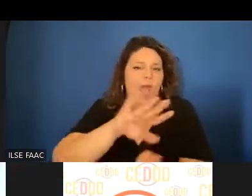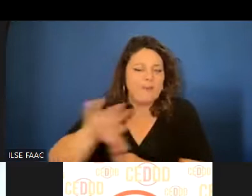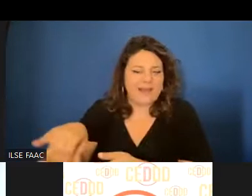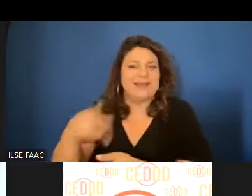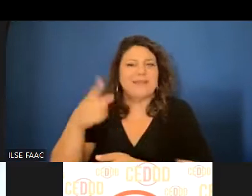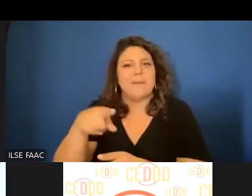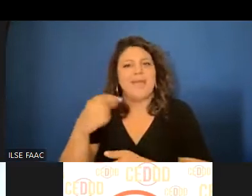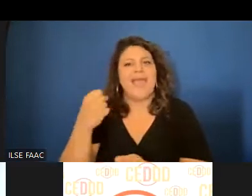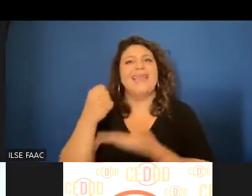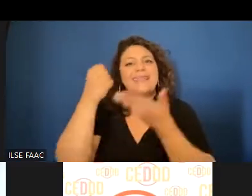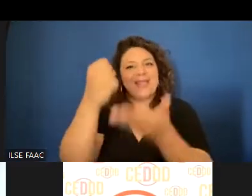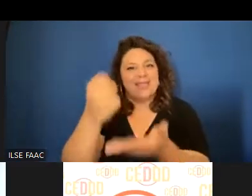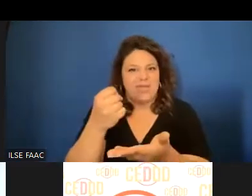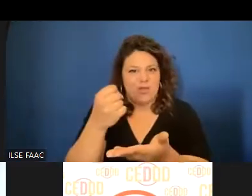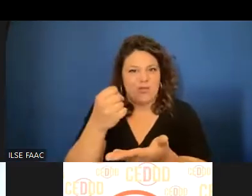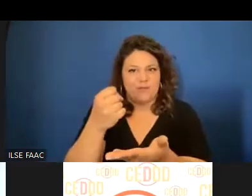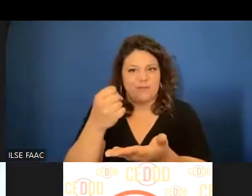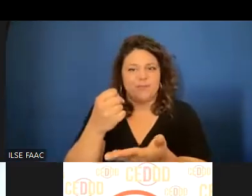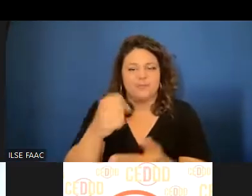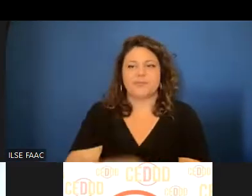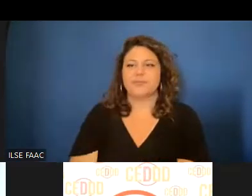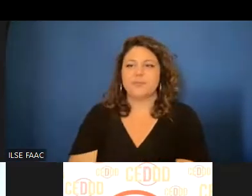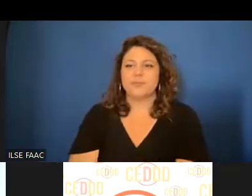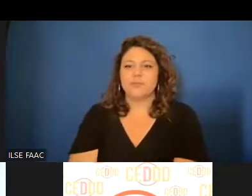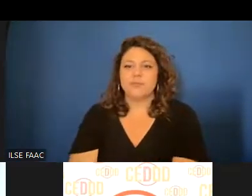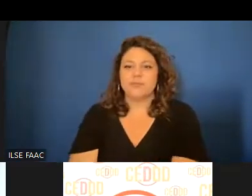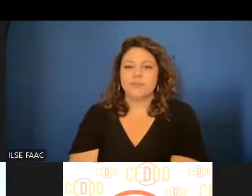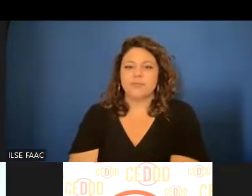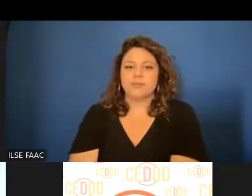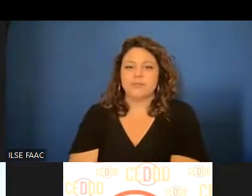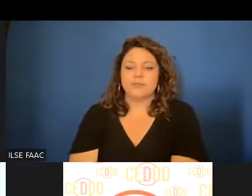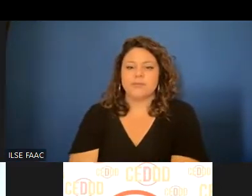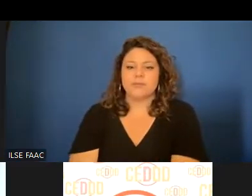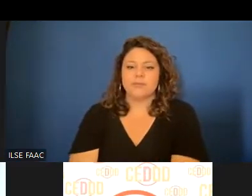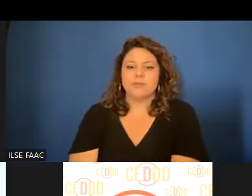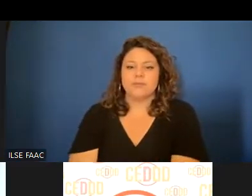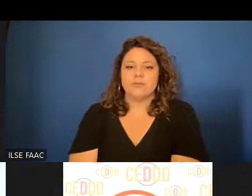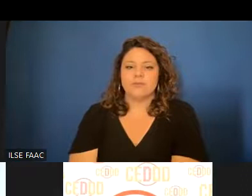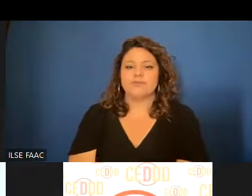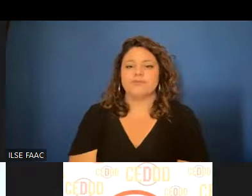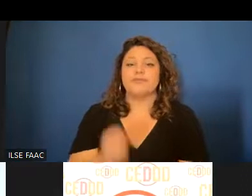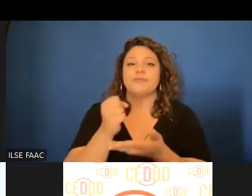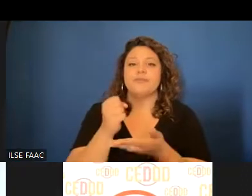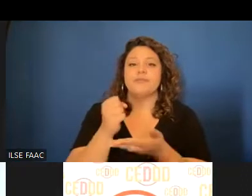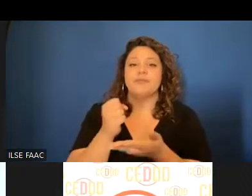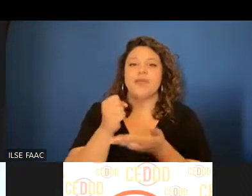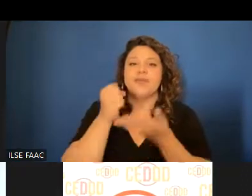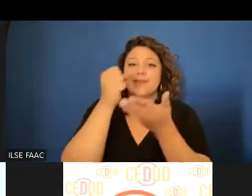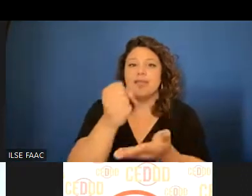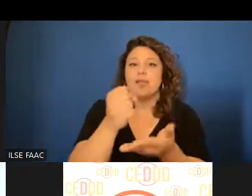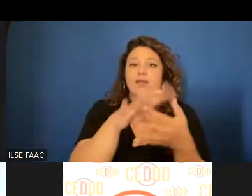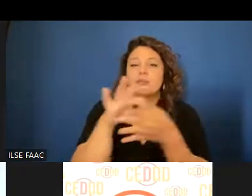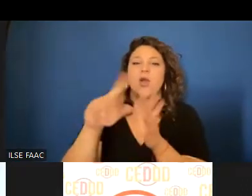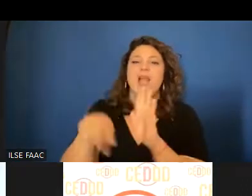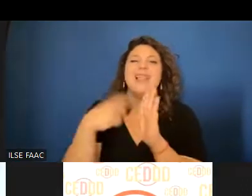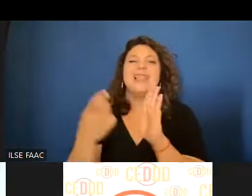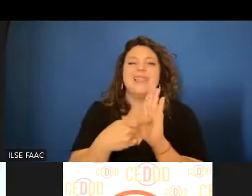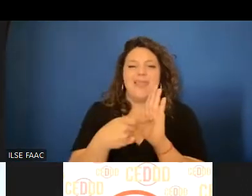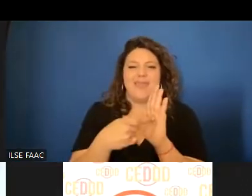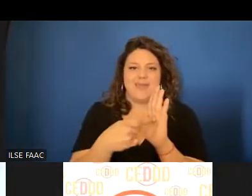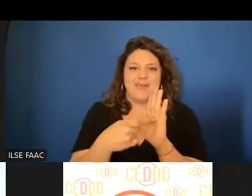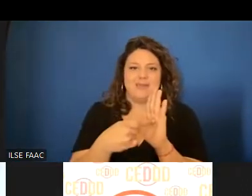incapacidad temporal, lo que sí viene siendo una baja laboral, ¿vale? Esto entiendo que viene por un proceso que ya se inició hace muchos años